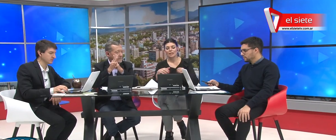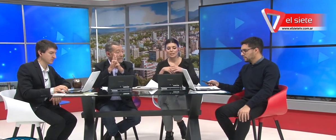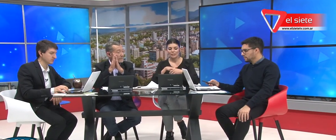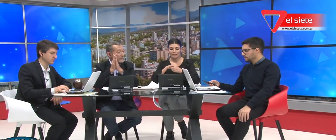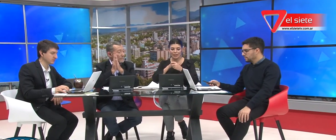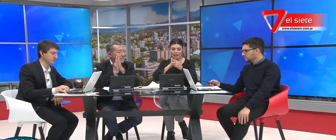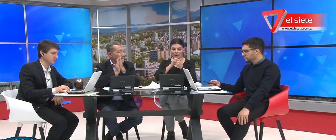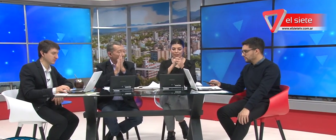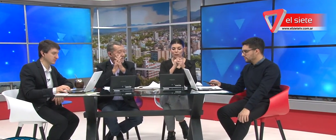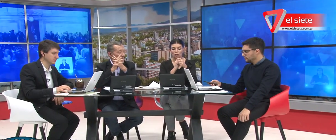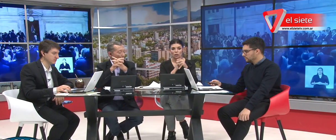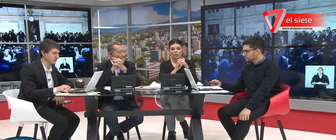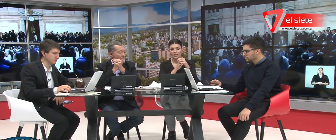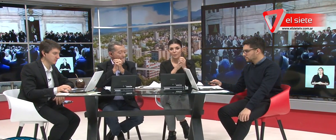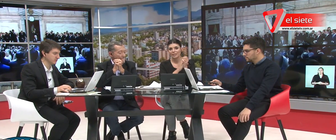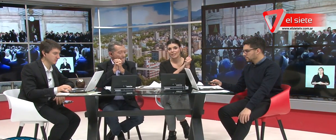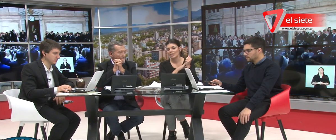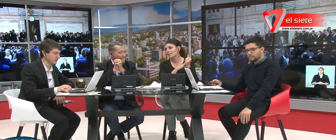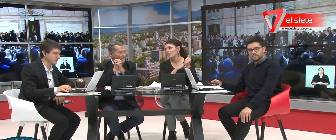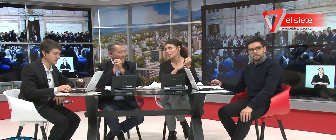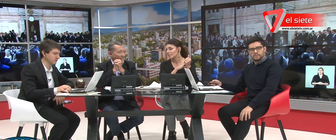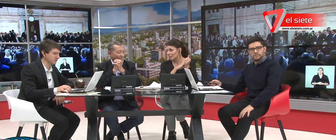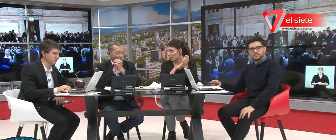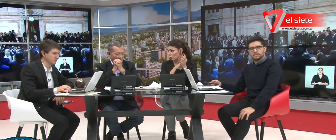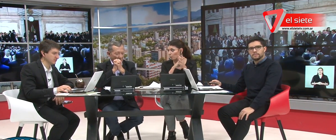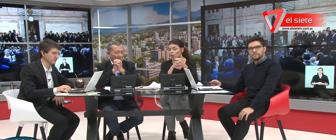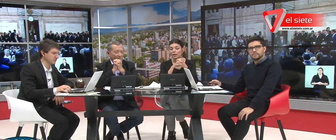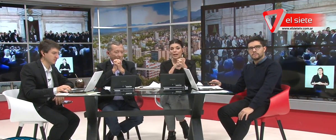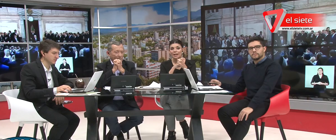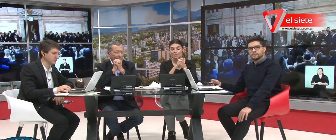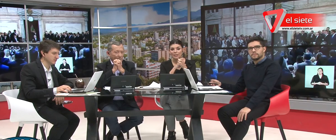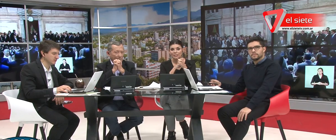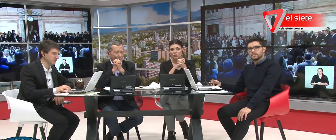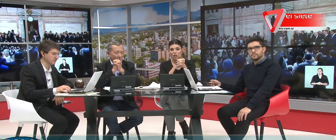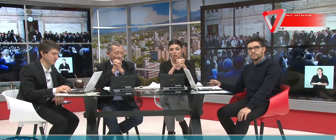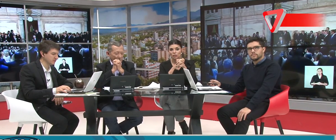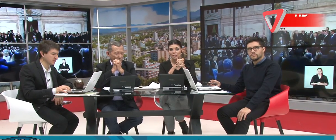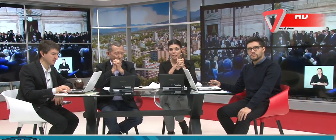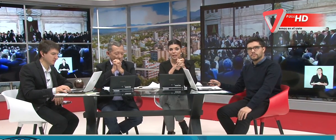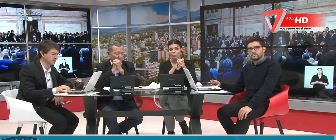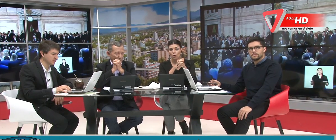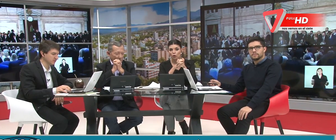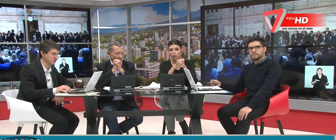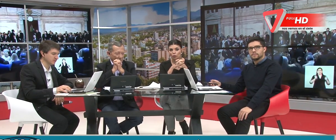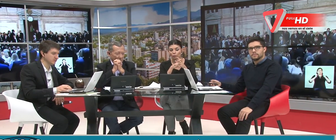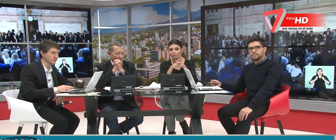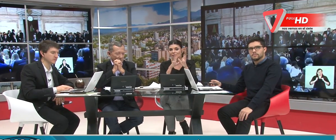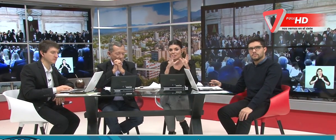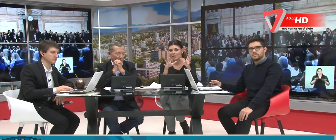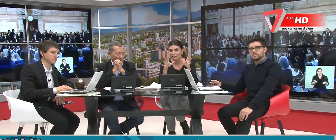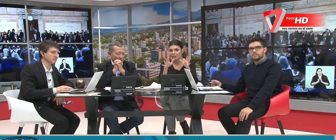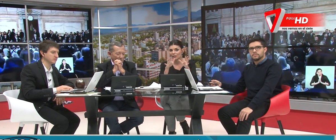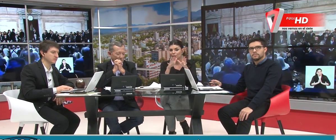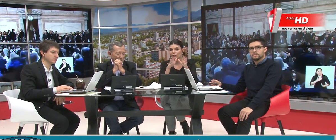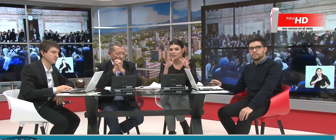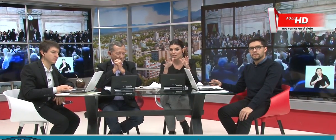Saben que se está dando el debate en el Senado por la despenalización del aborto.